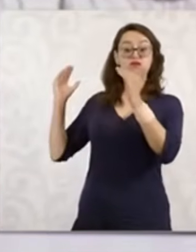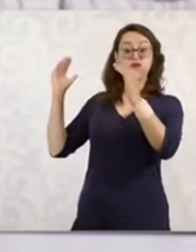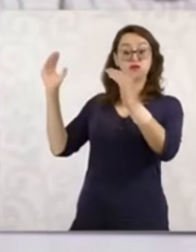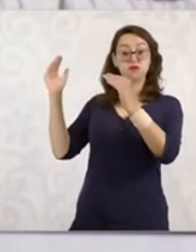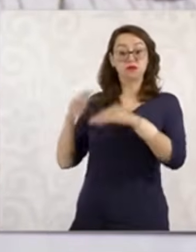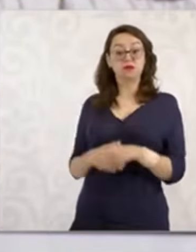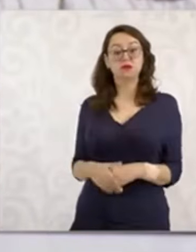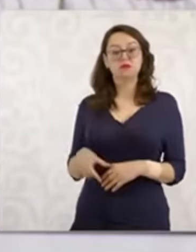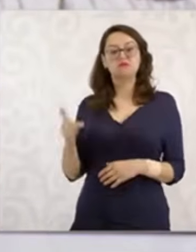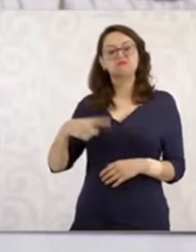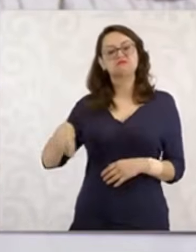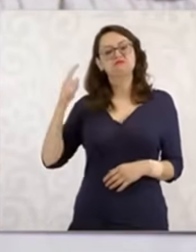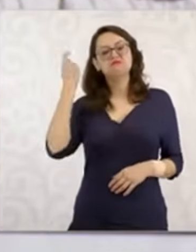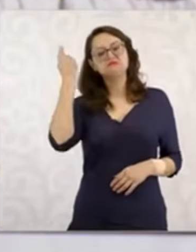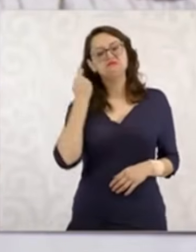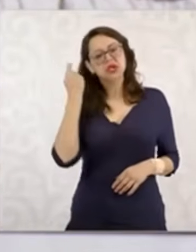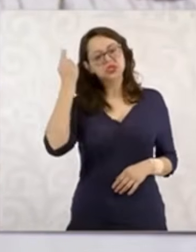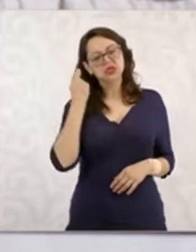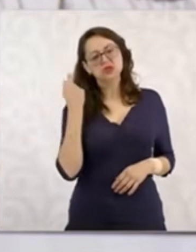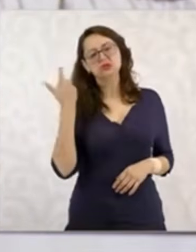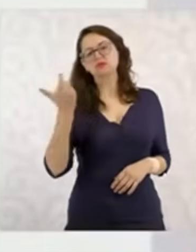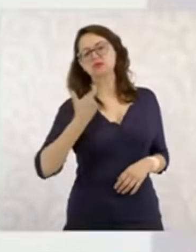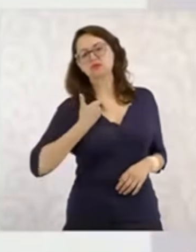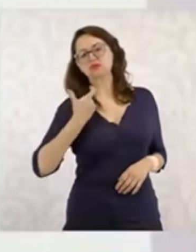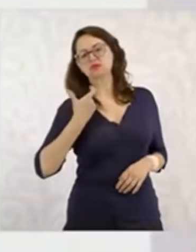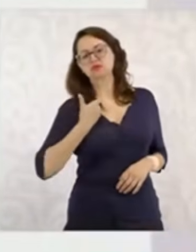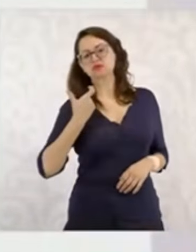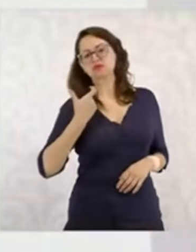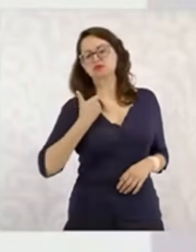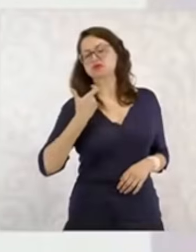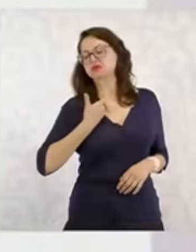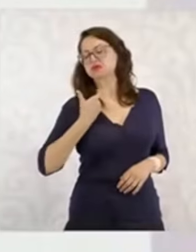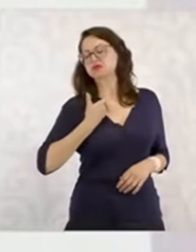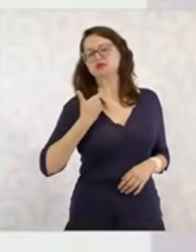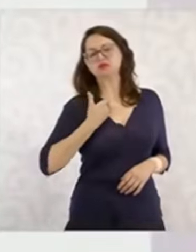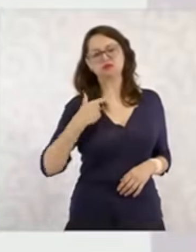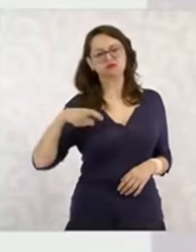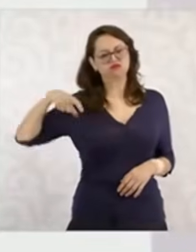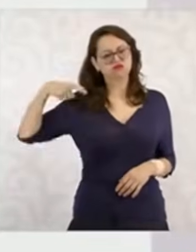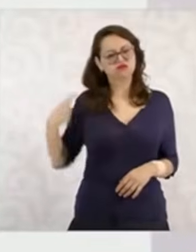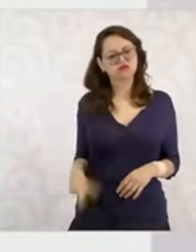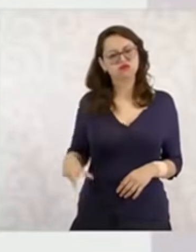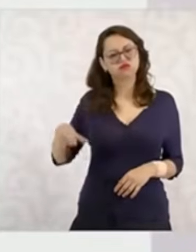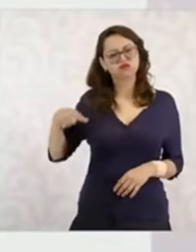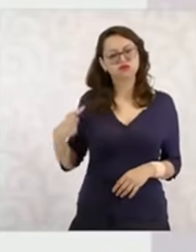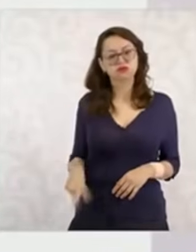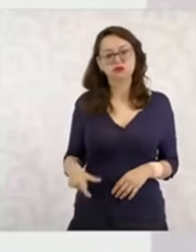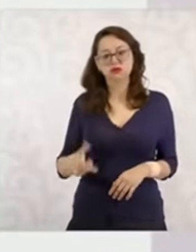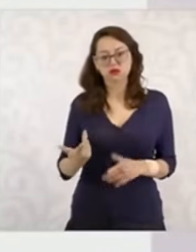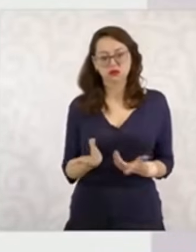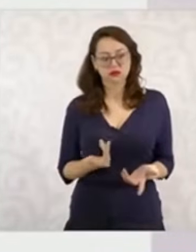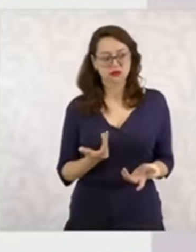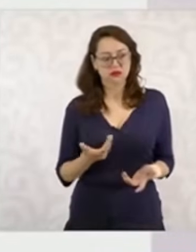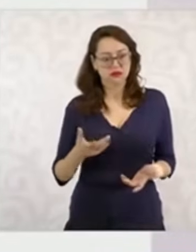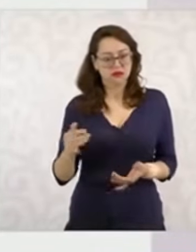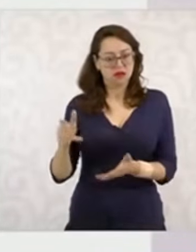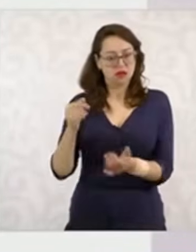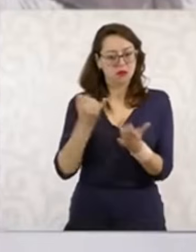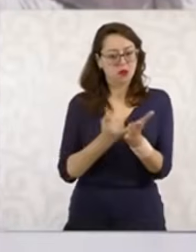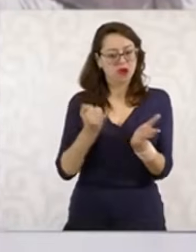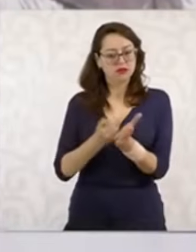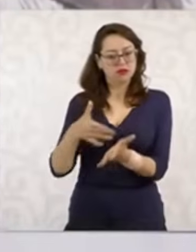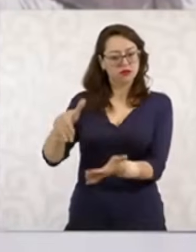recursos públicos, o sea, recursos del pueblo, les tenemos que seguir